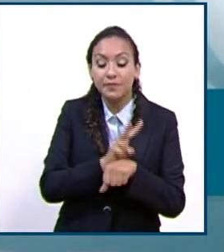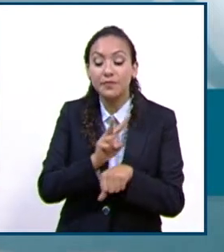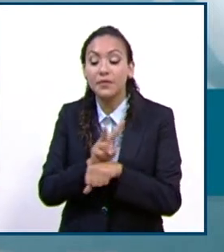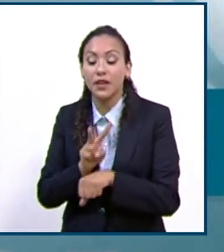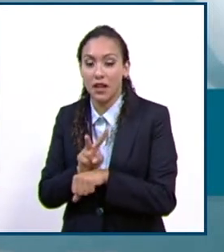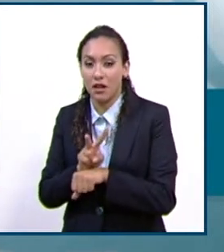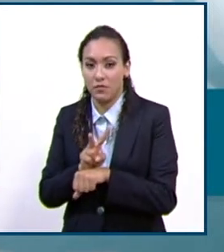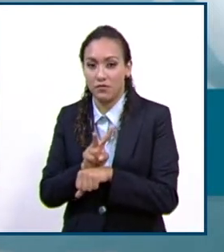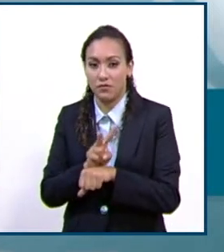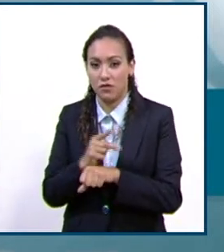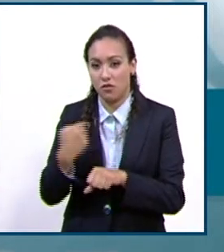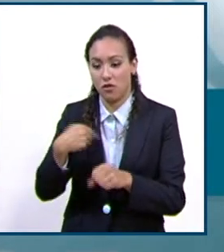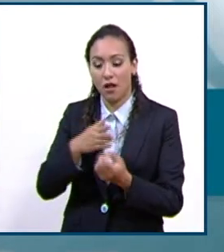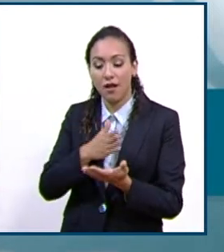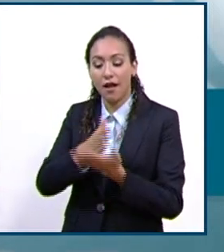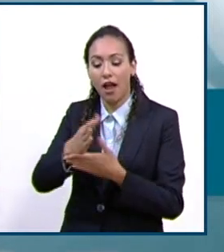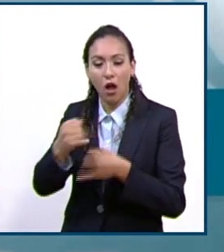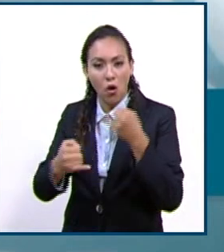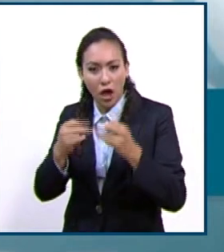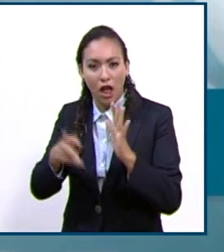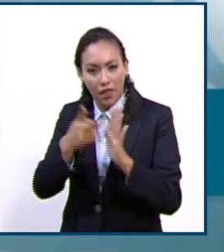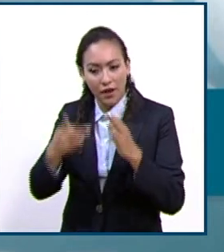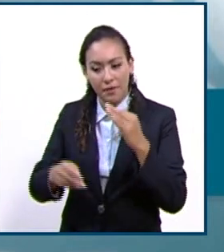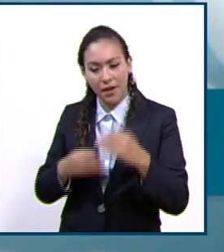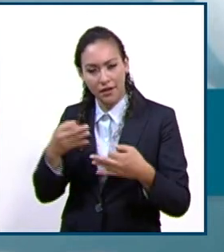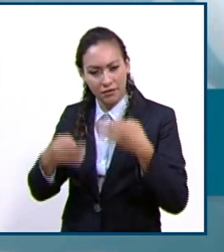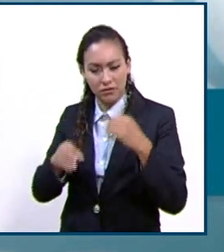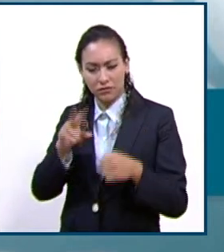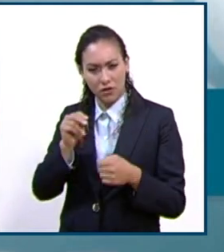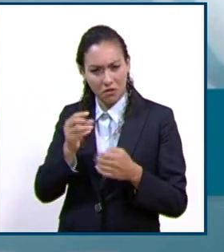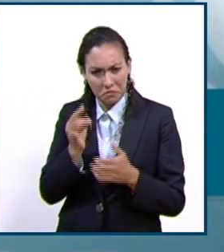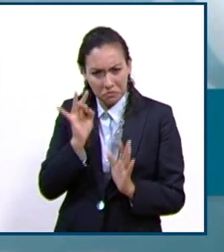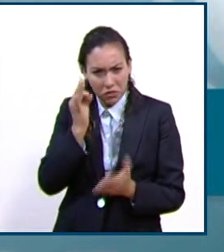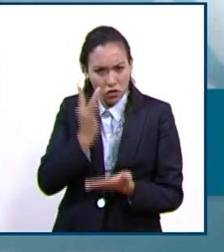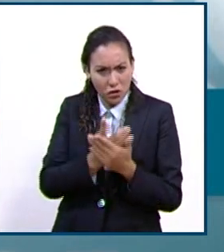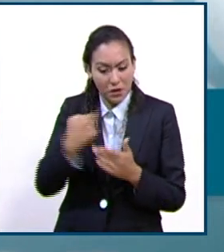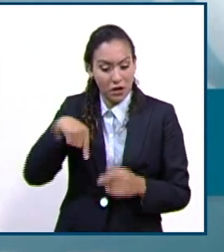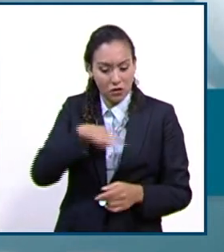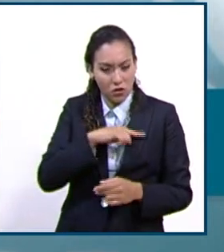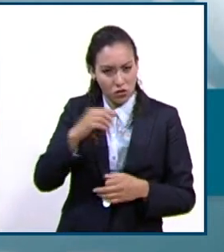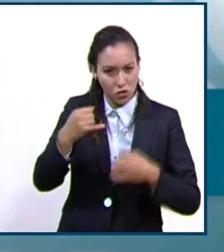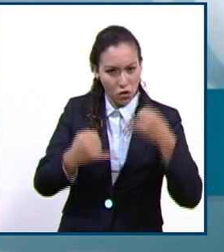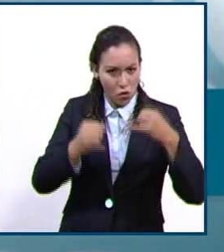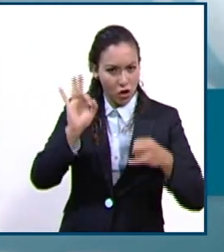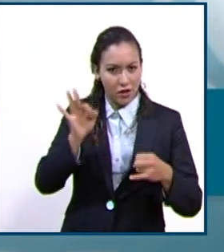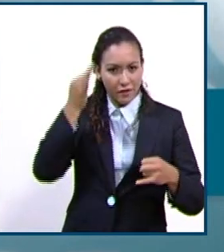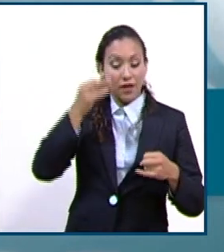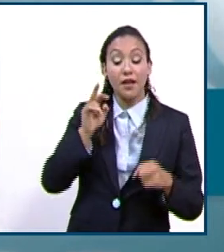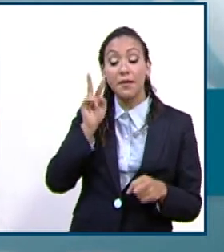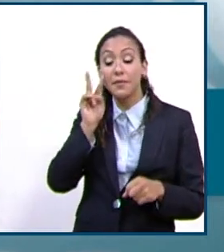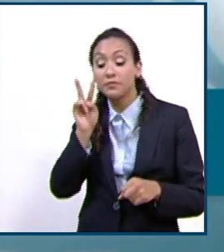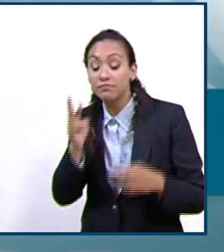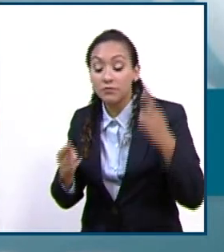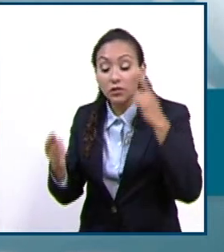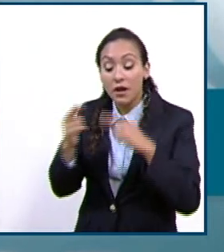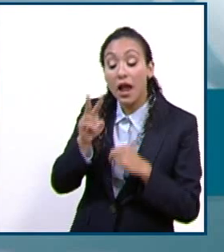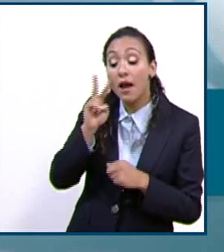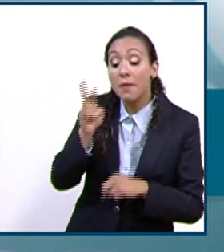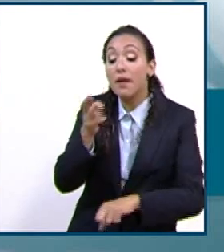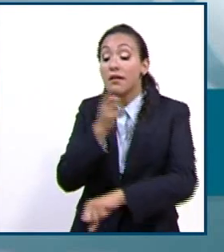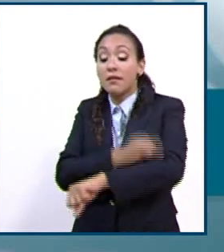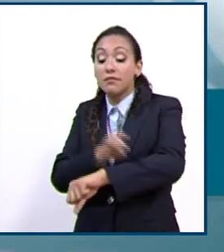no volviendo a llevar el juicio, sino revisando que en la construcción del